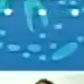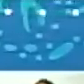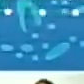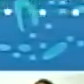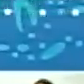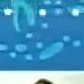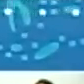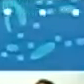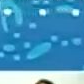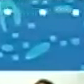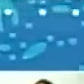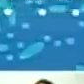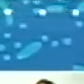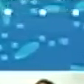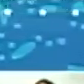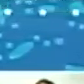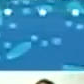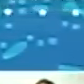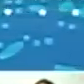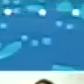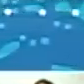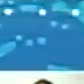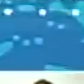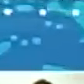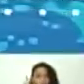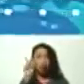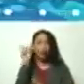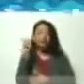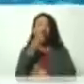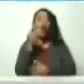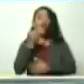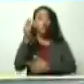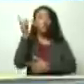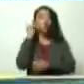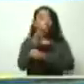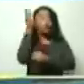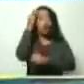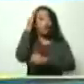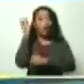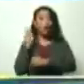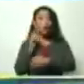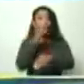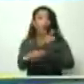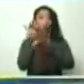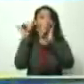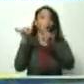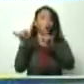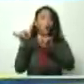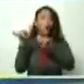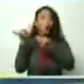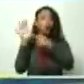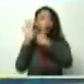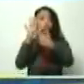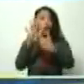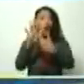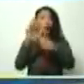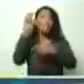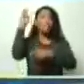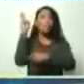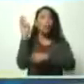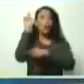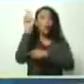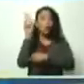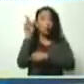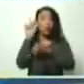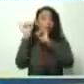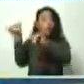la juventud más joven debe saberlo y fueron los mismos protagonistas de la Plataforma Unitaria